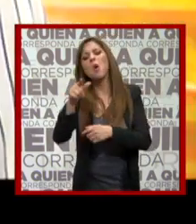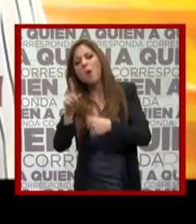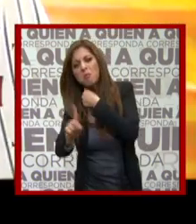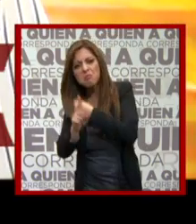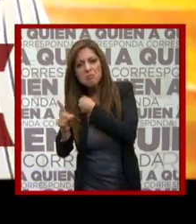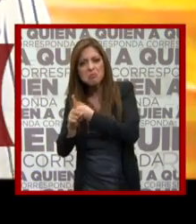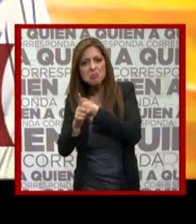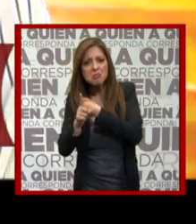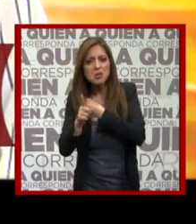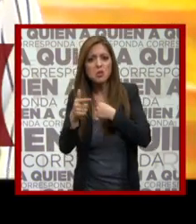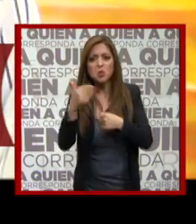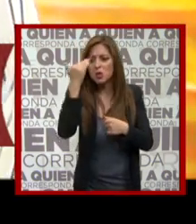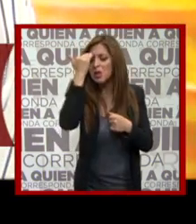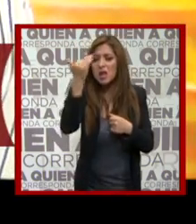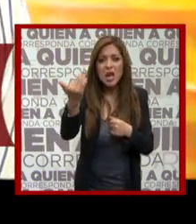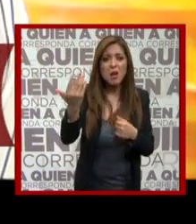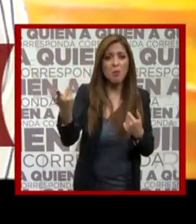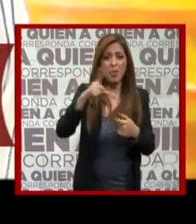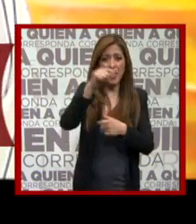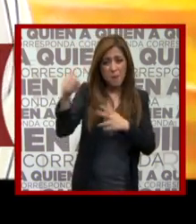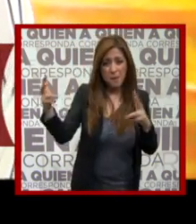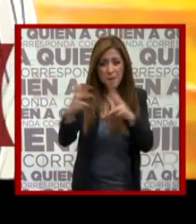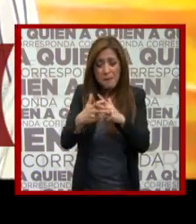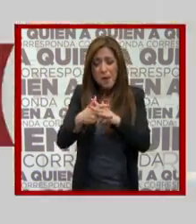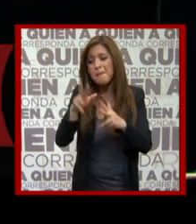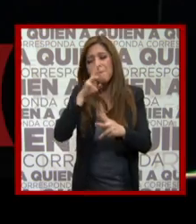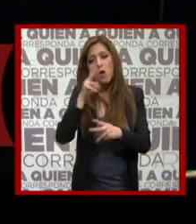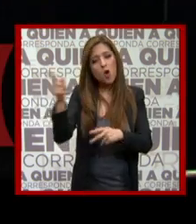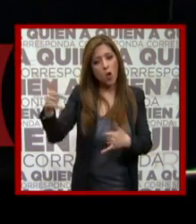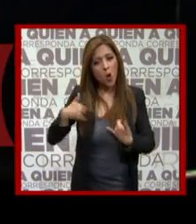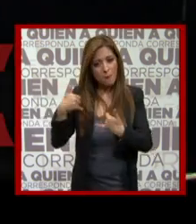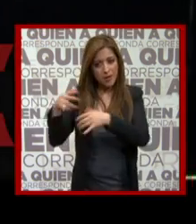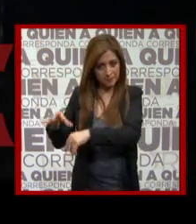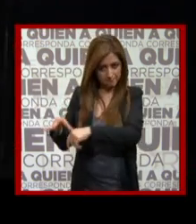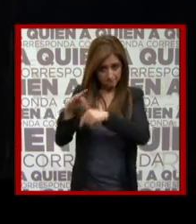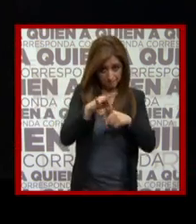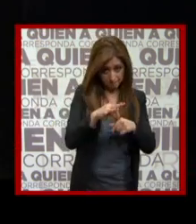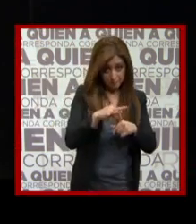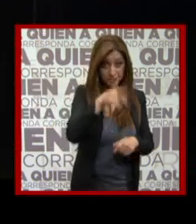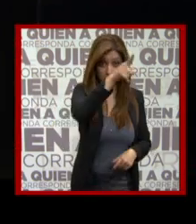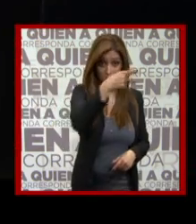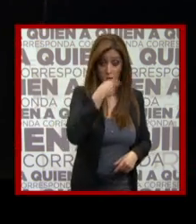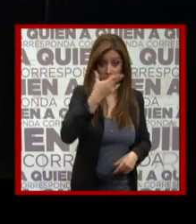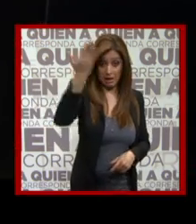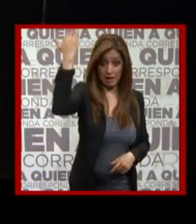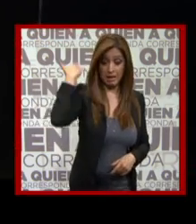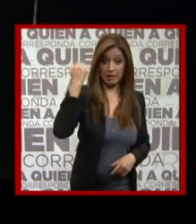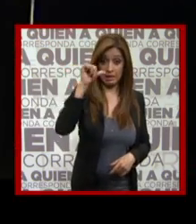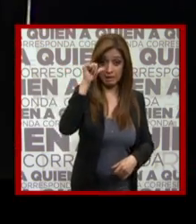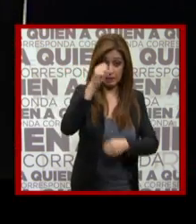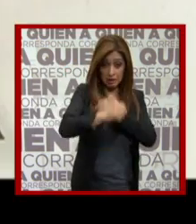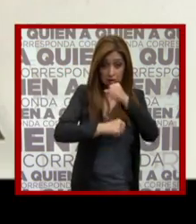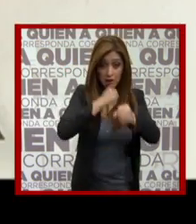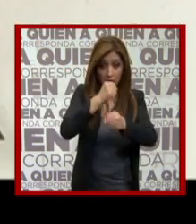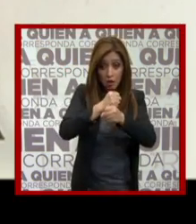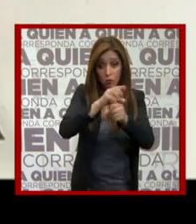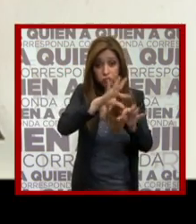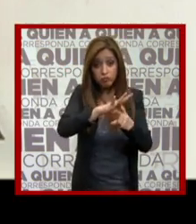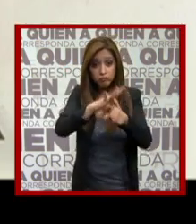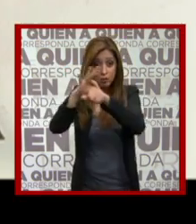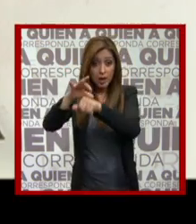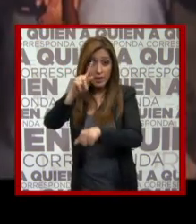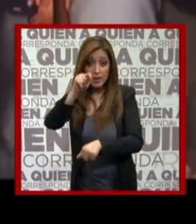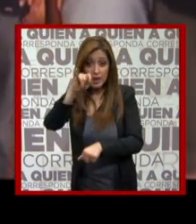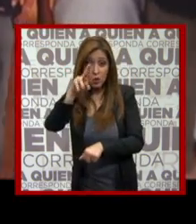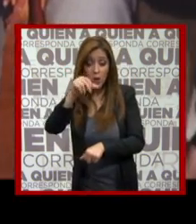tener el tiempo que ocupar y pues para que hagan algo de provecho los morros. Cuando tenía 16 años, el baby llegó a un titular de menores por cometer